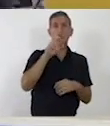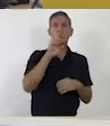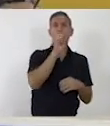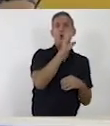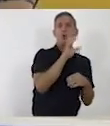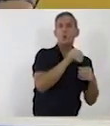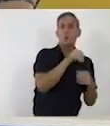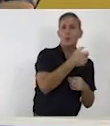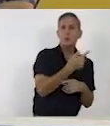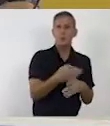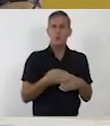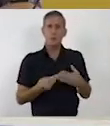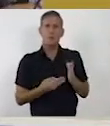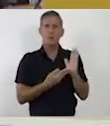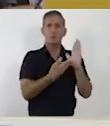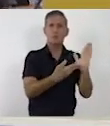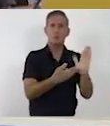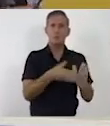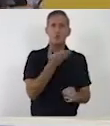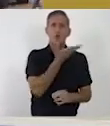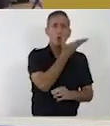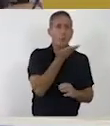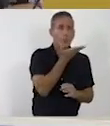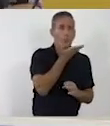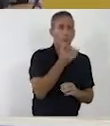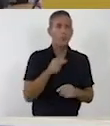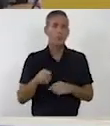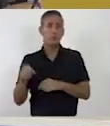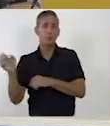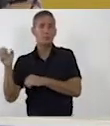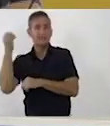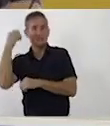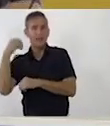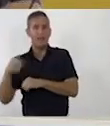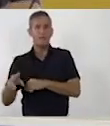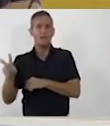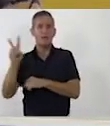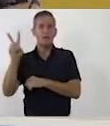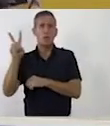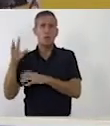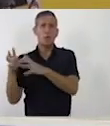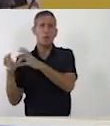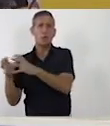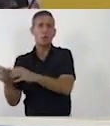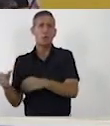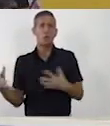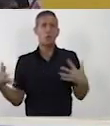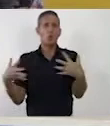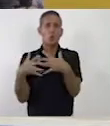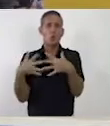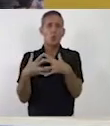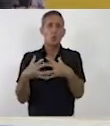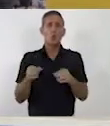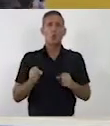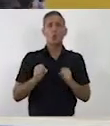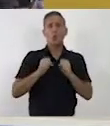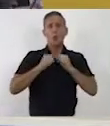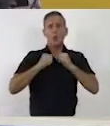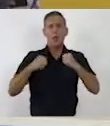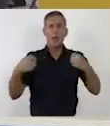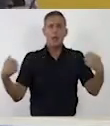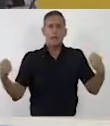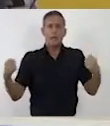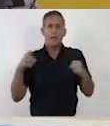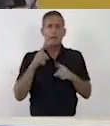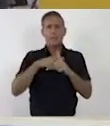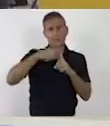para una muestra aislada de sustancia gaseosa, que ya sabemos que el volumen molar corresponde a un mol de sustancia bajo condiciones estándar de presión